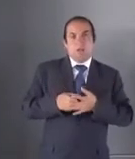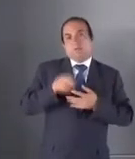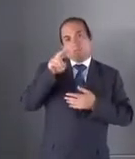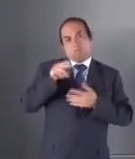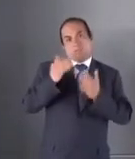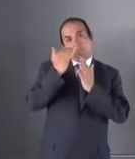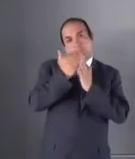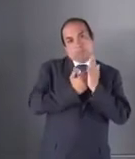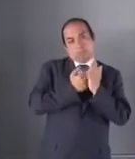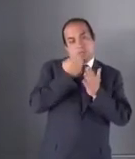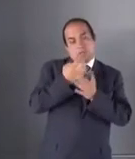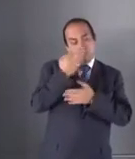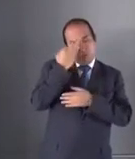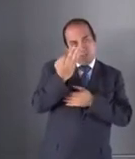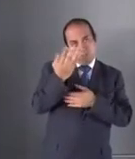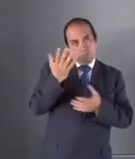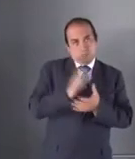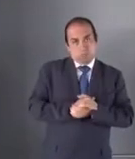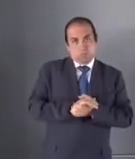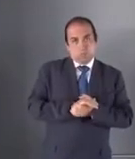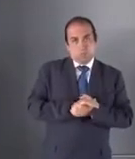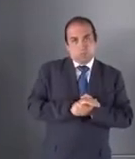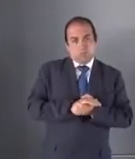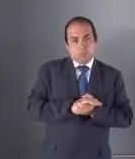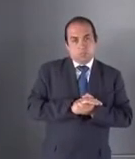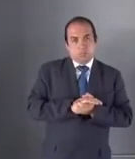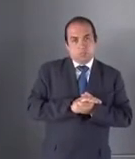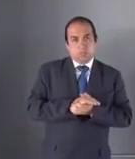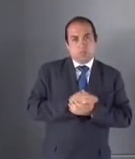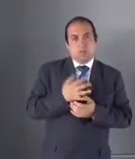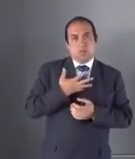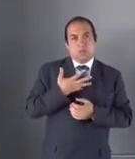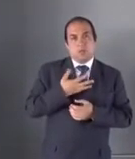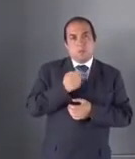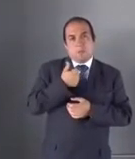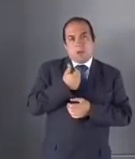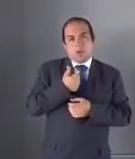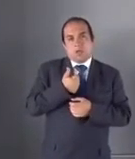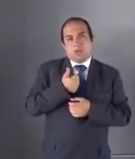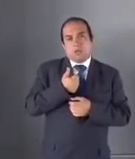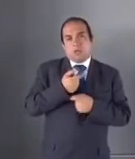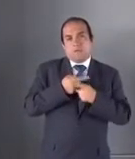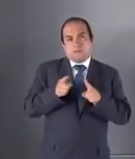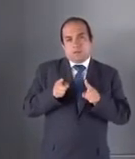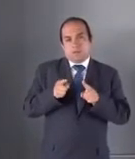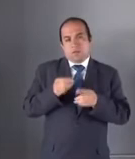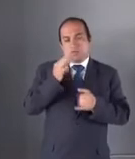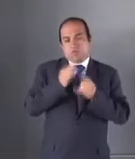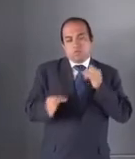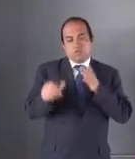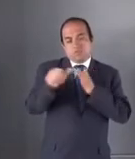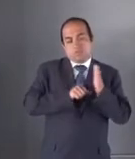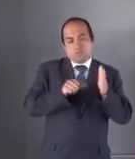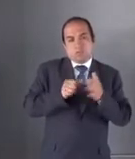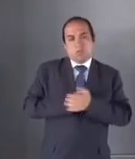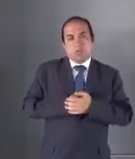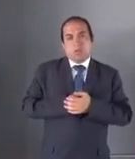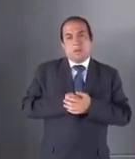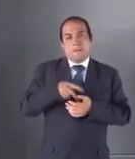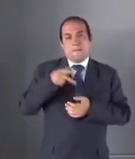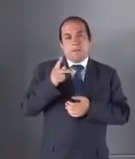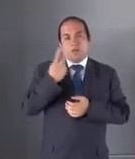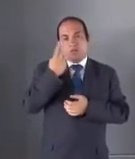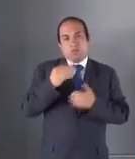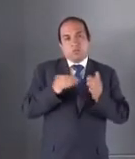en aquel momento y tiene pues un comportamiento distinto en estos últimos meses. Pero respecto a